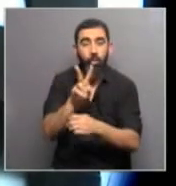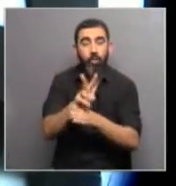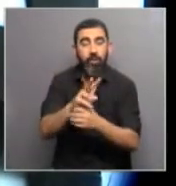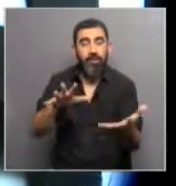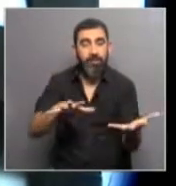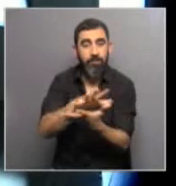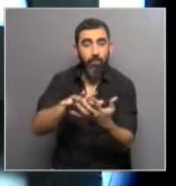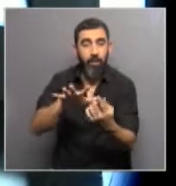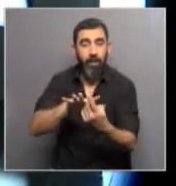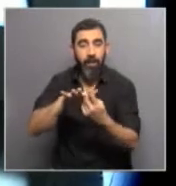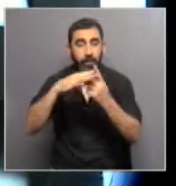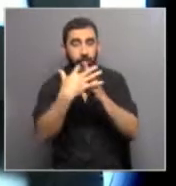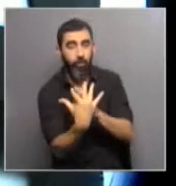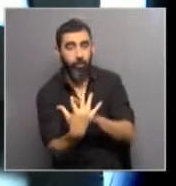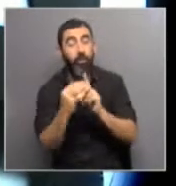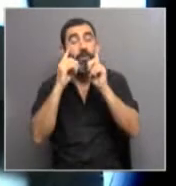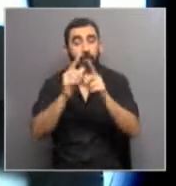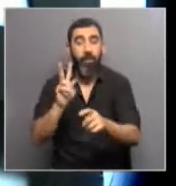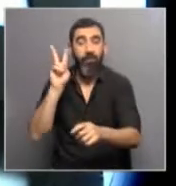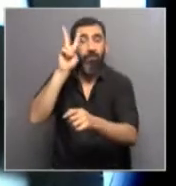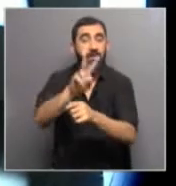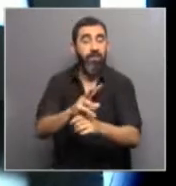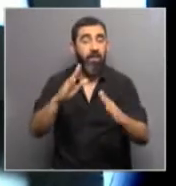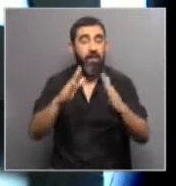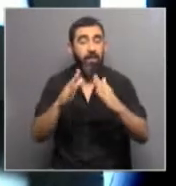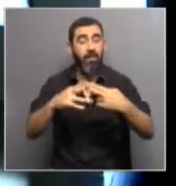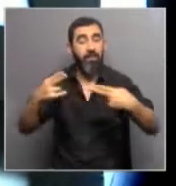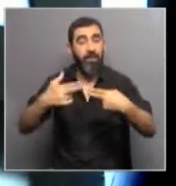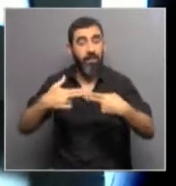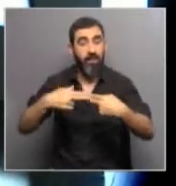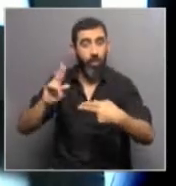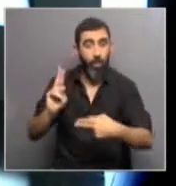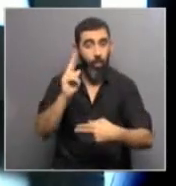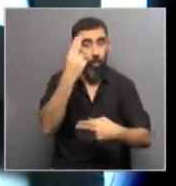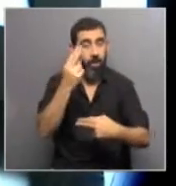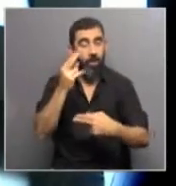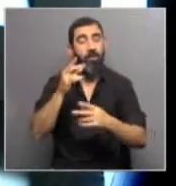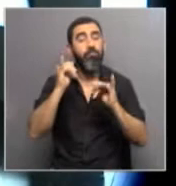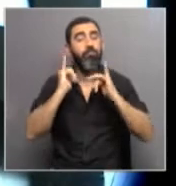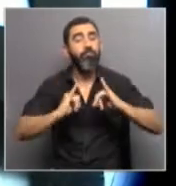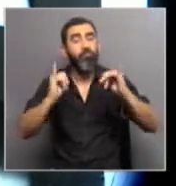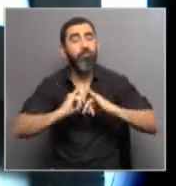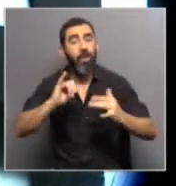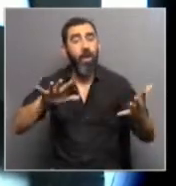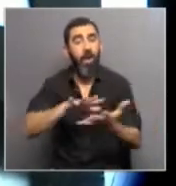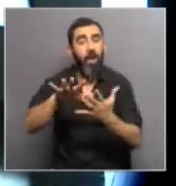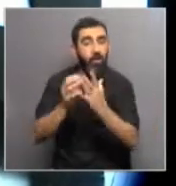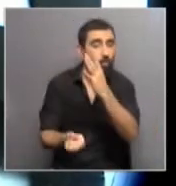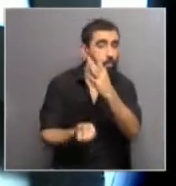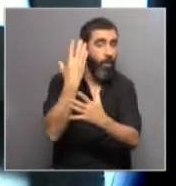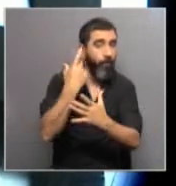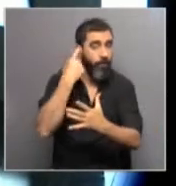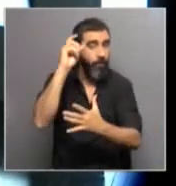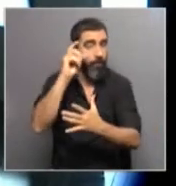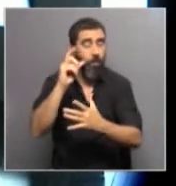del entorno. Además, visitamos la Casa de Internet en Uruguay, recorremos el área de innovación del